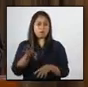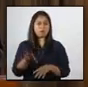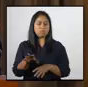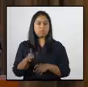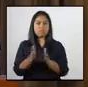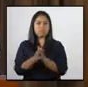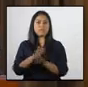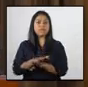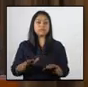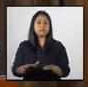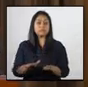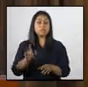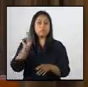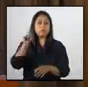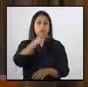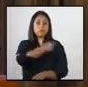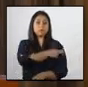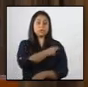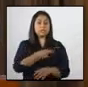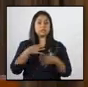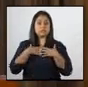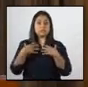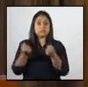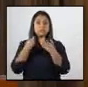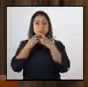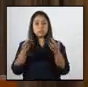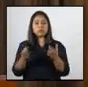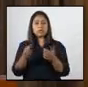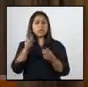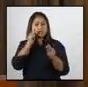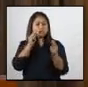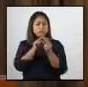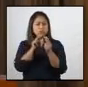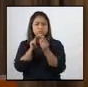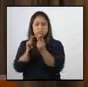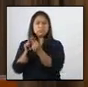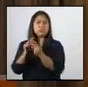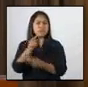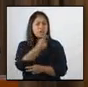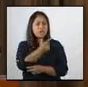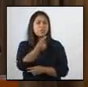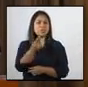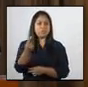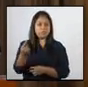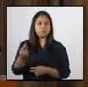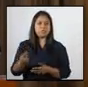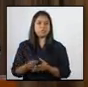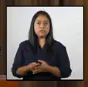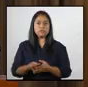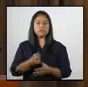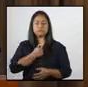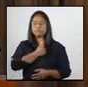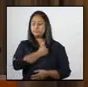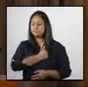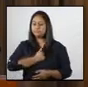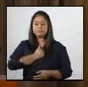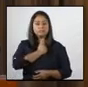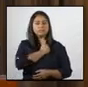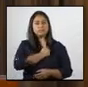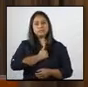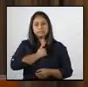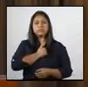fallecido en los hospitales de salud pública y hemos llegado a conocer sus casos cada uno de ellos lamento profundamente